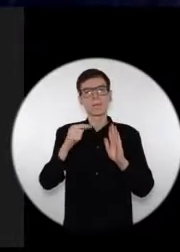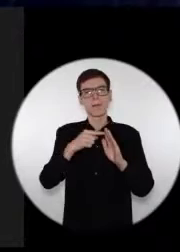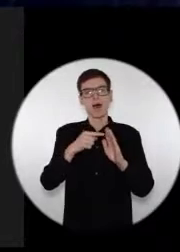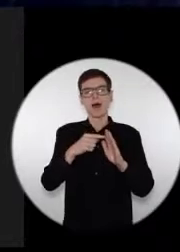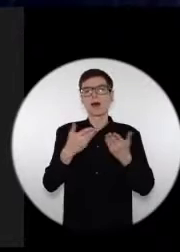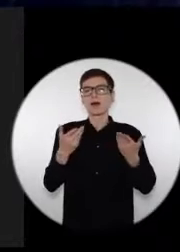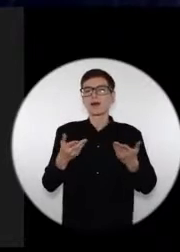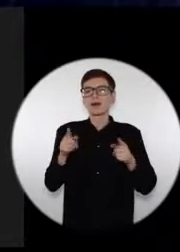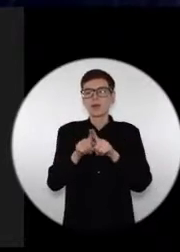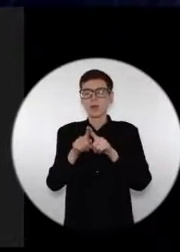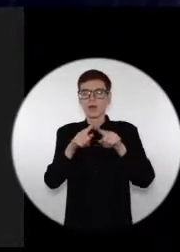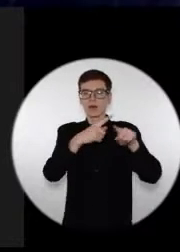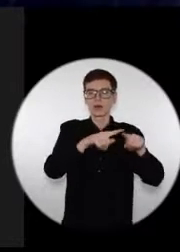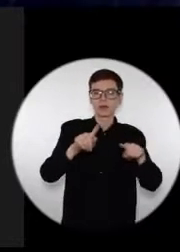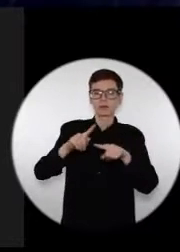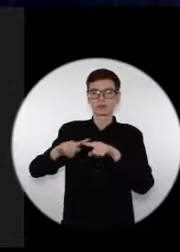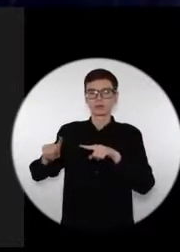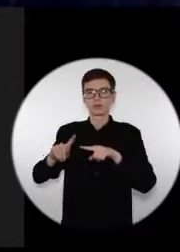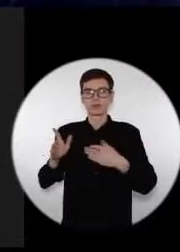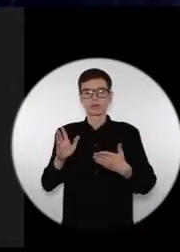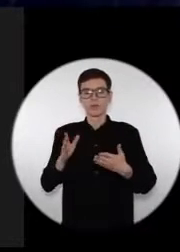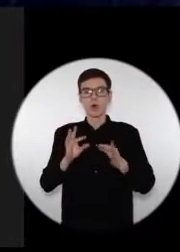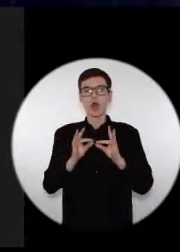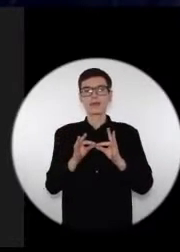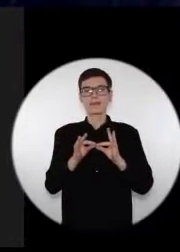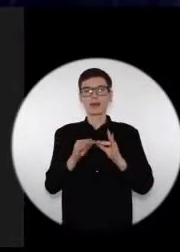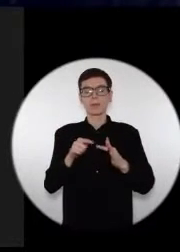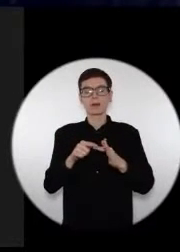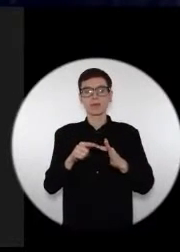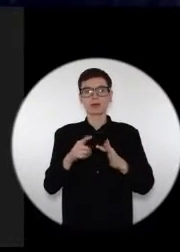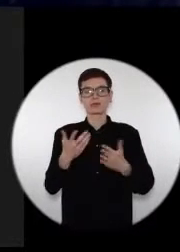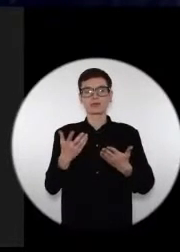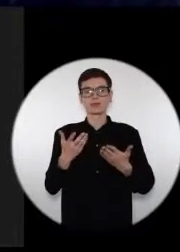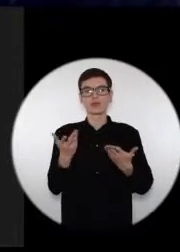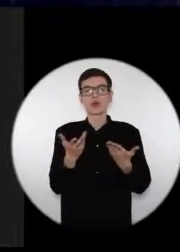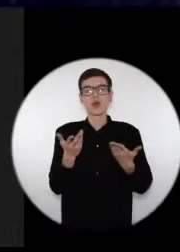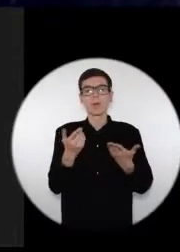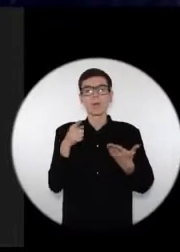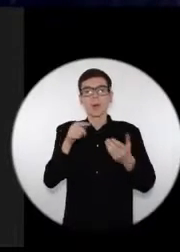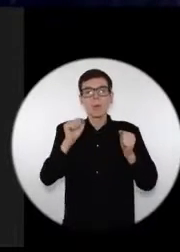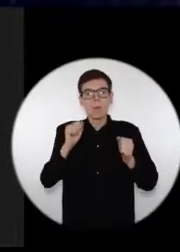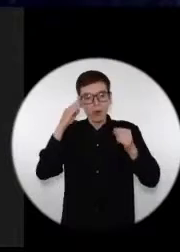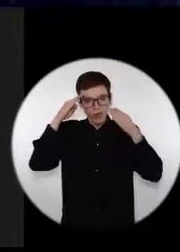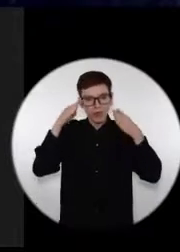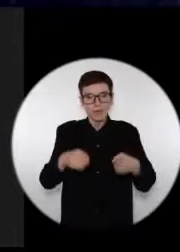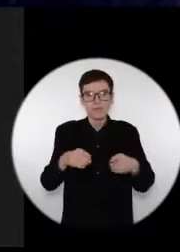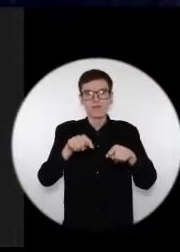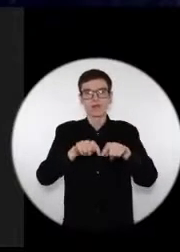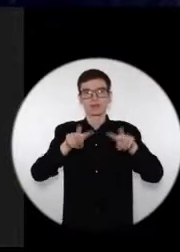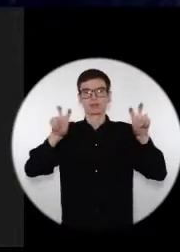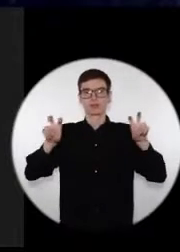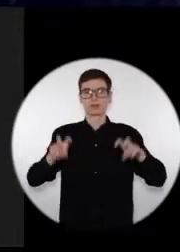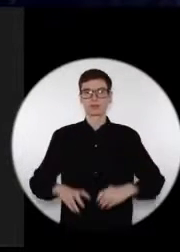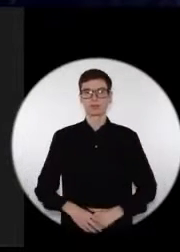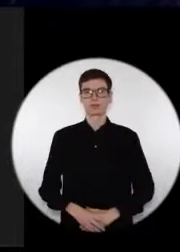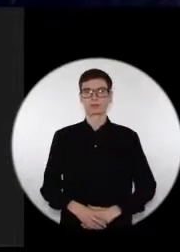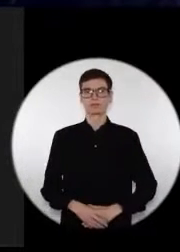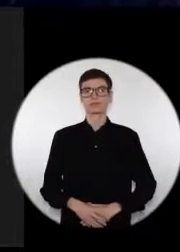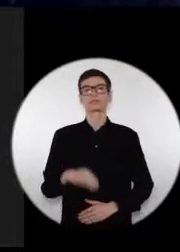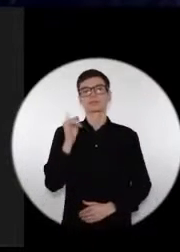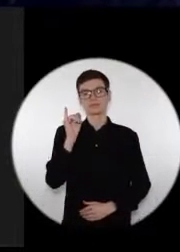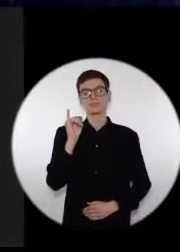cuando uno interpreta algo porque finalmente es una interpretación qué es lo que se gana qué es lo que se pierde y cómo cómo enfocan